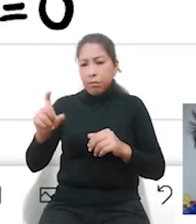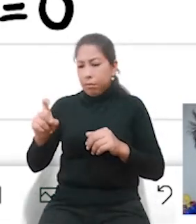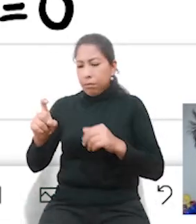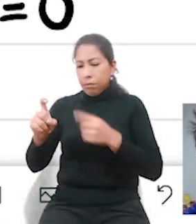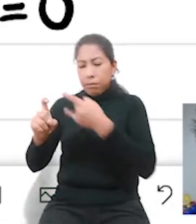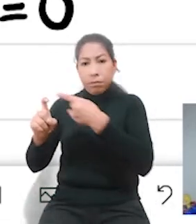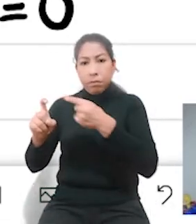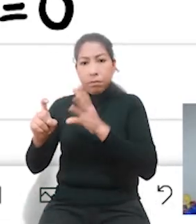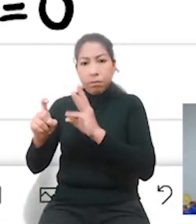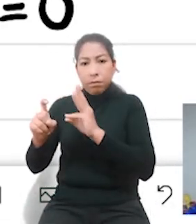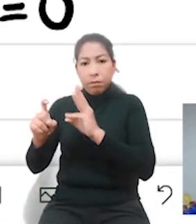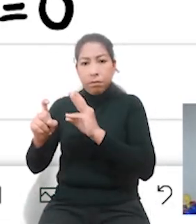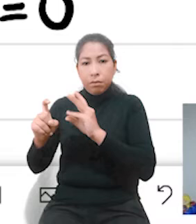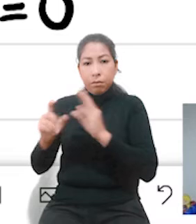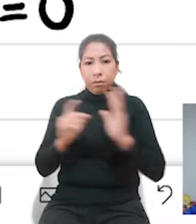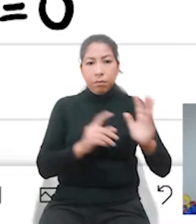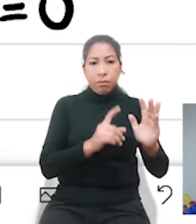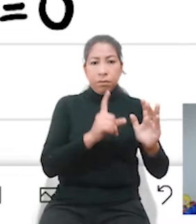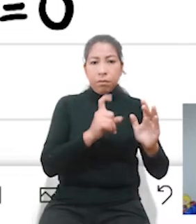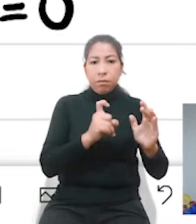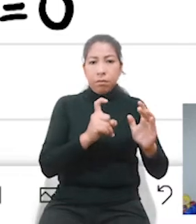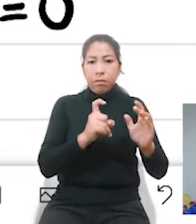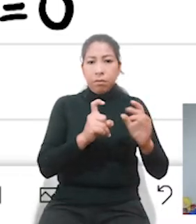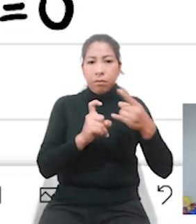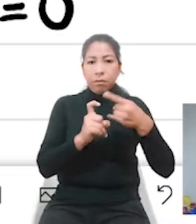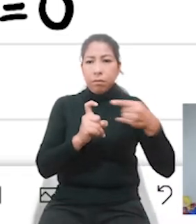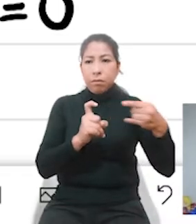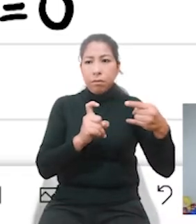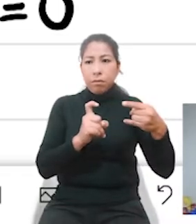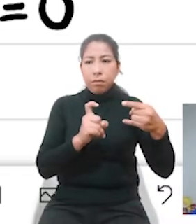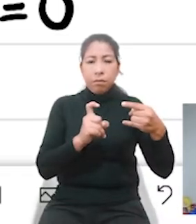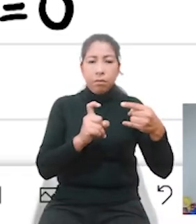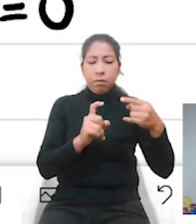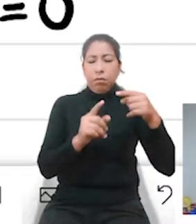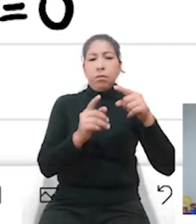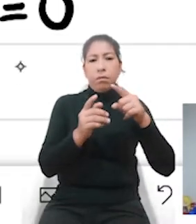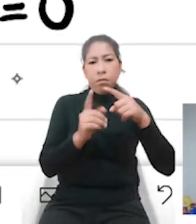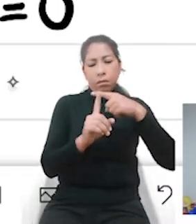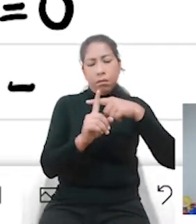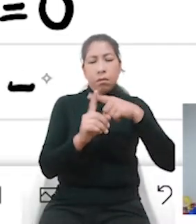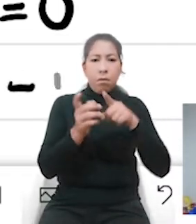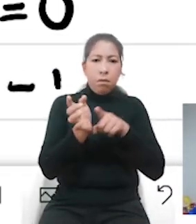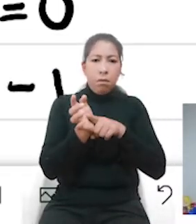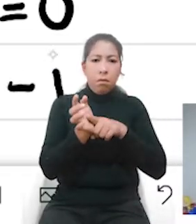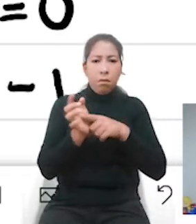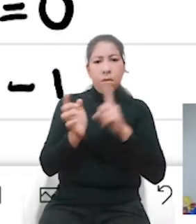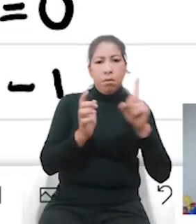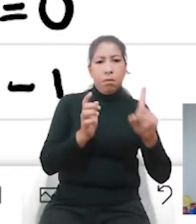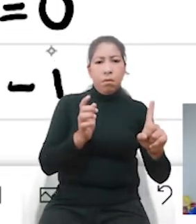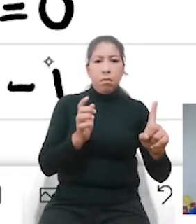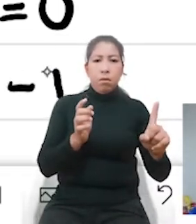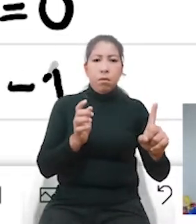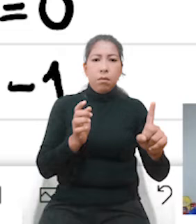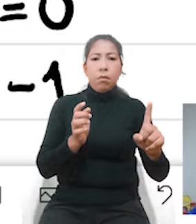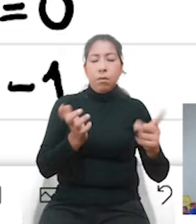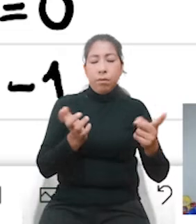con positivo 6, mientras que en el segundo resultado x más 1, ese 1 pasa con menos al otro miembro,